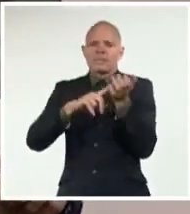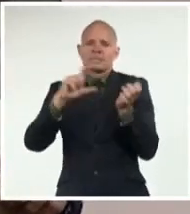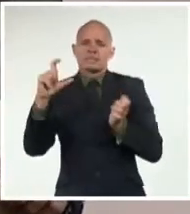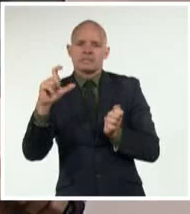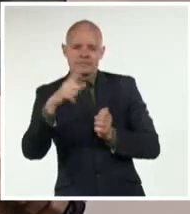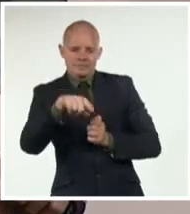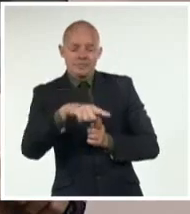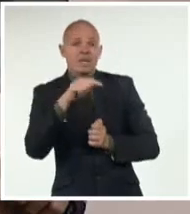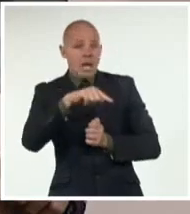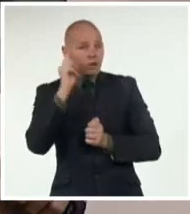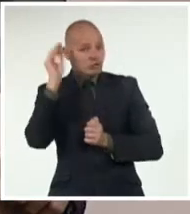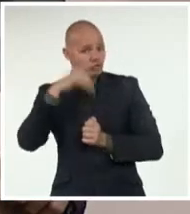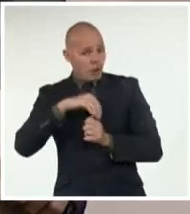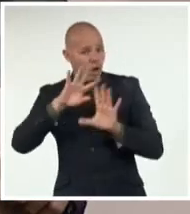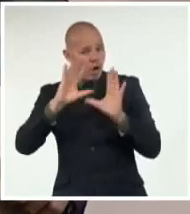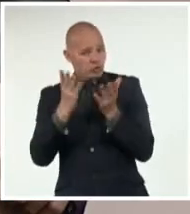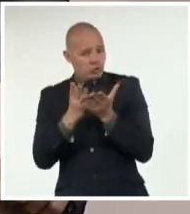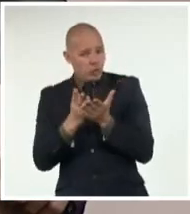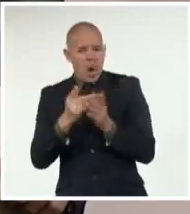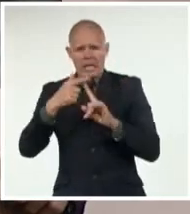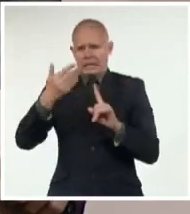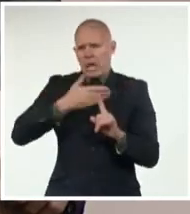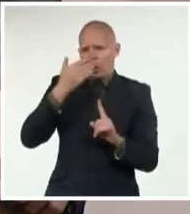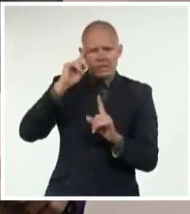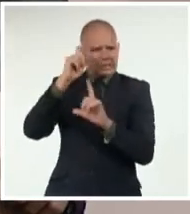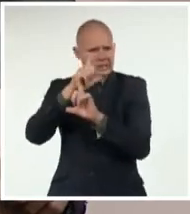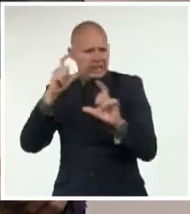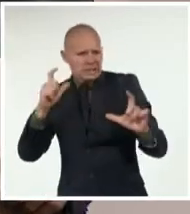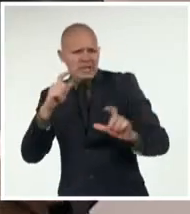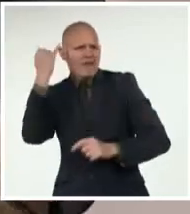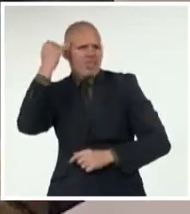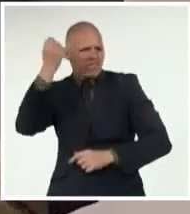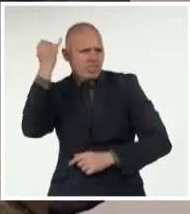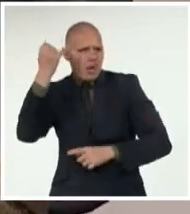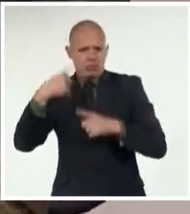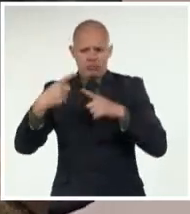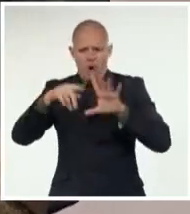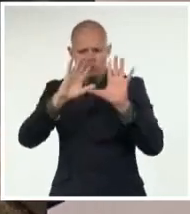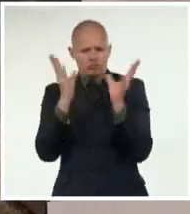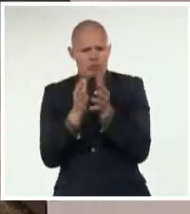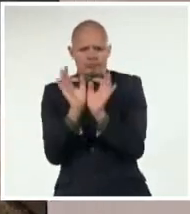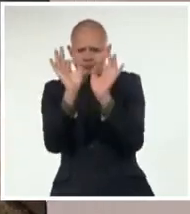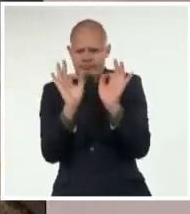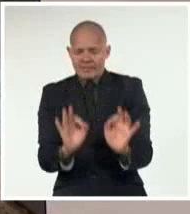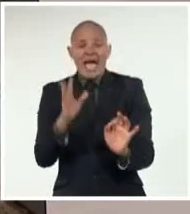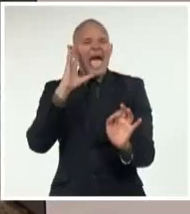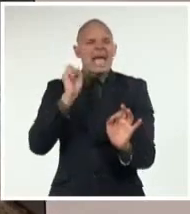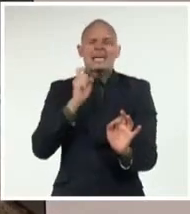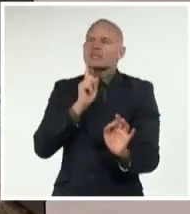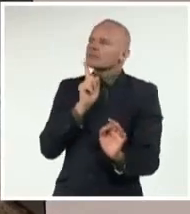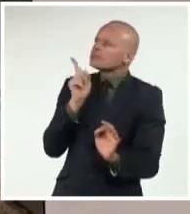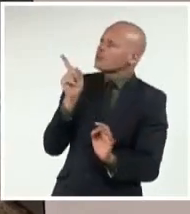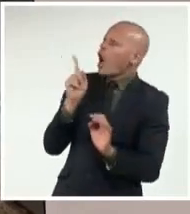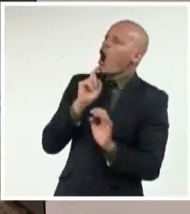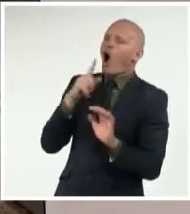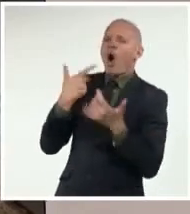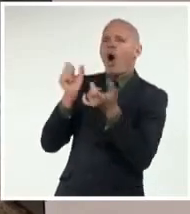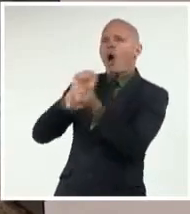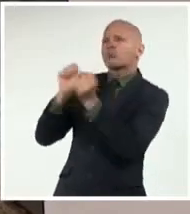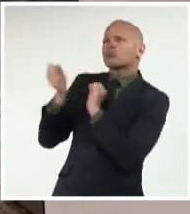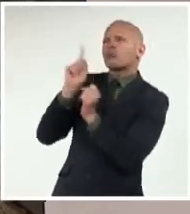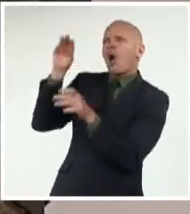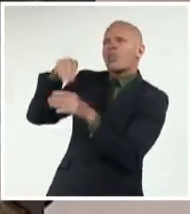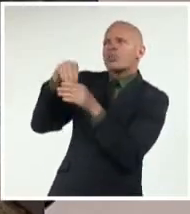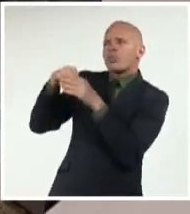formación científica, política e ideológica para entender las transformaciones del imperialismo y las nuevas formas de